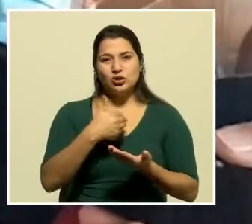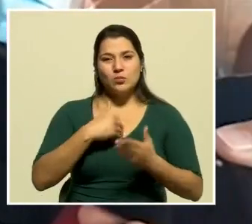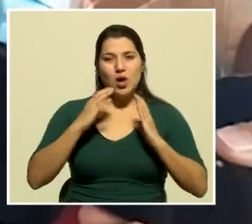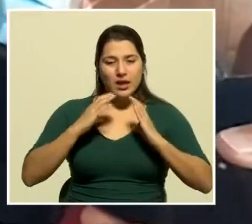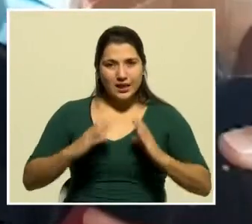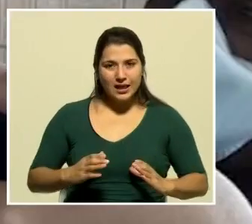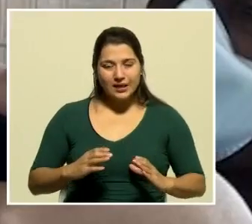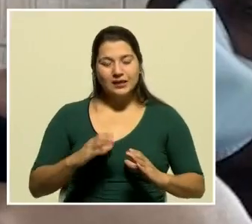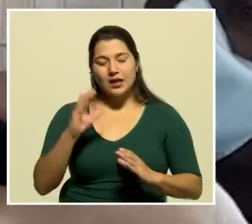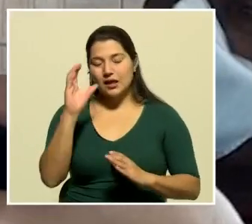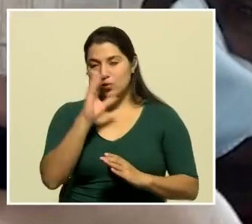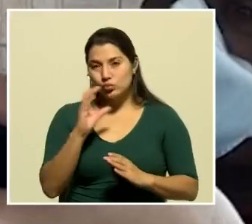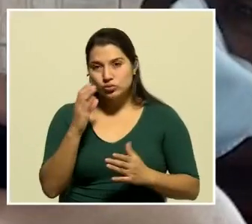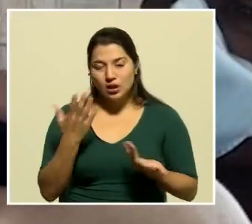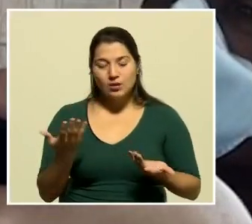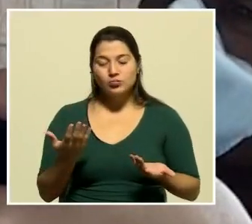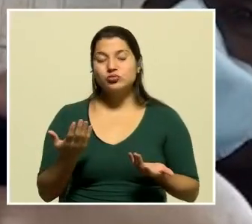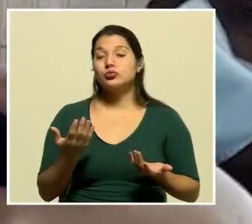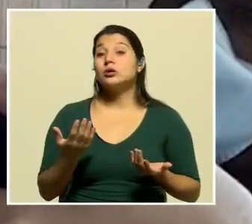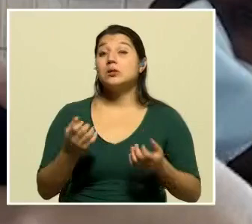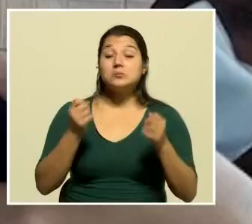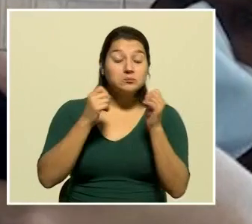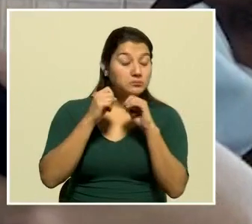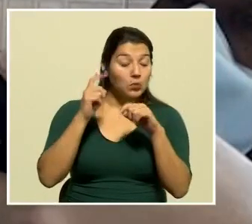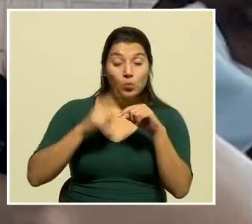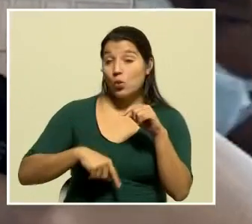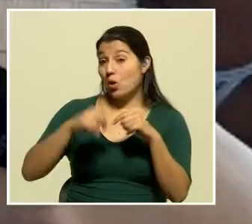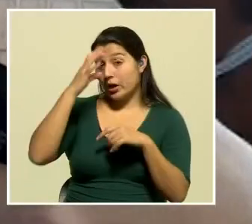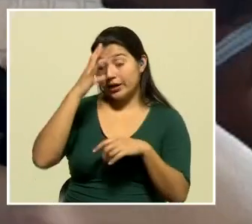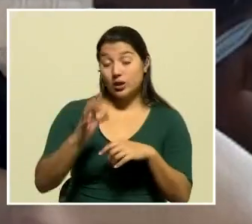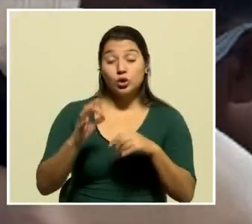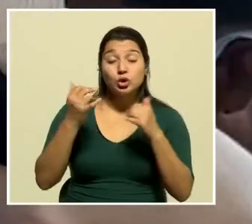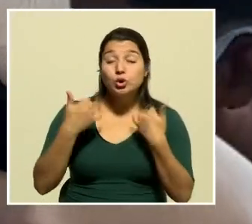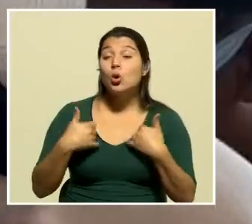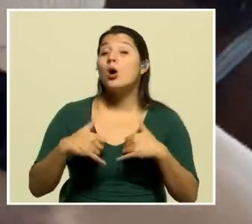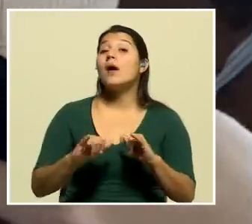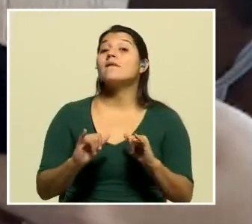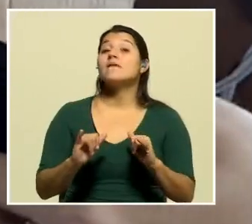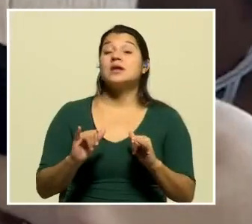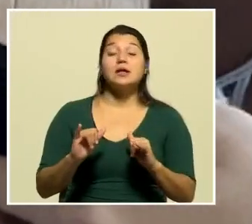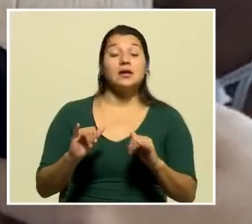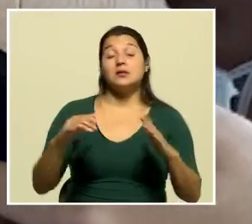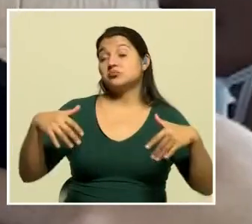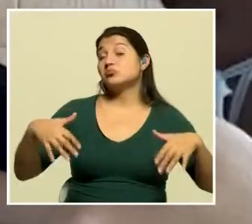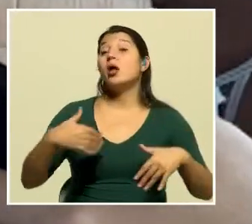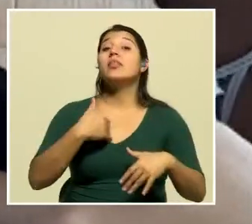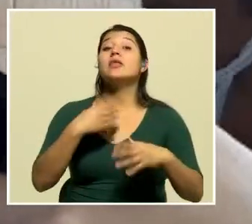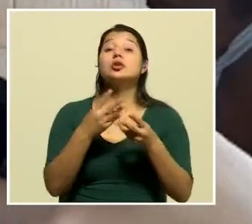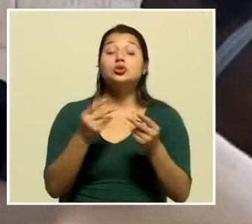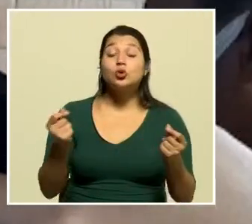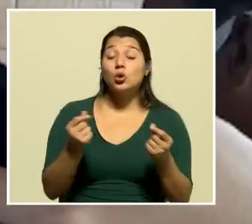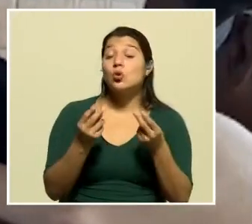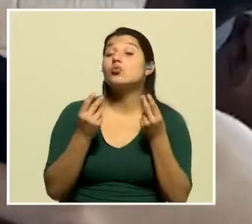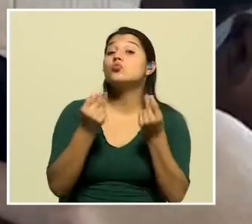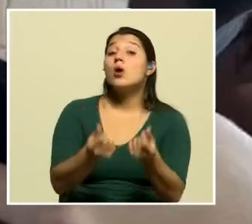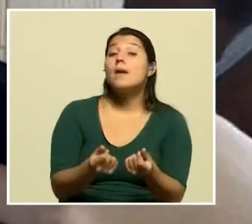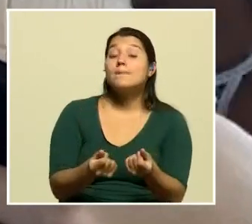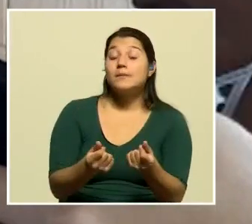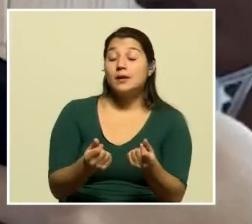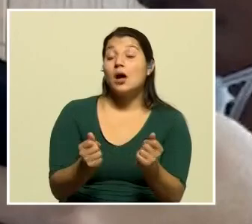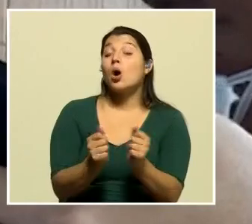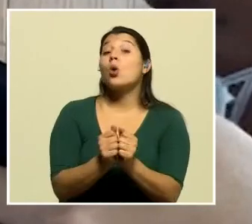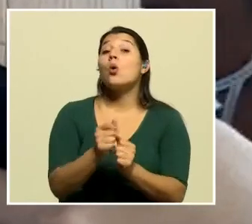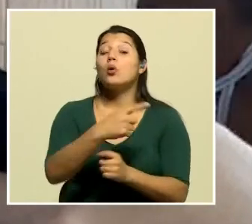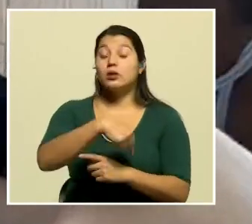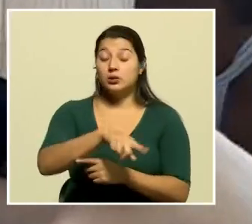carga y veníamos acá. Es increíble que todavía, como te digo, vuelvo y te repito, no se ha tomado una solución rápida con ellos. Y